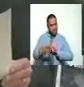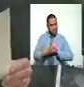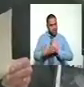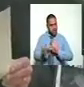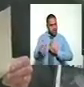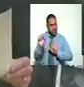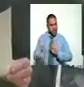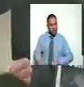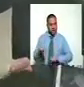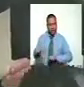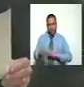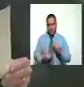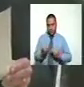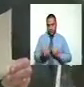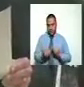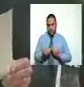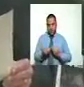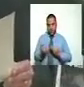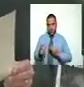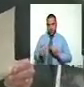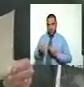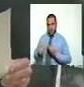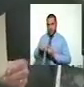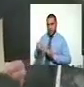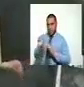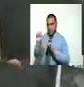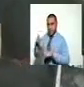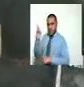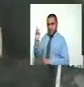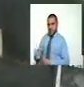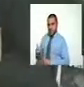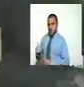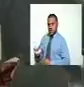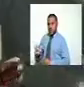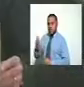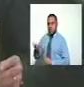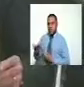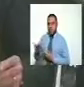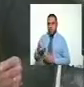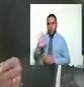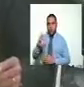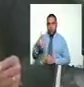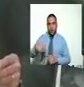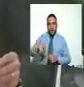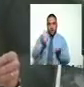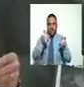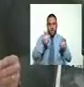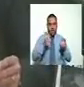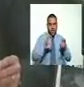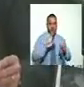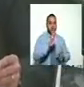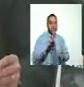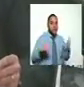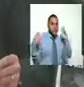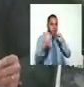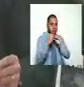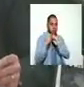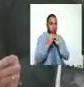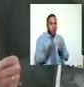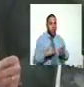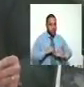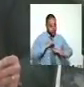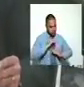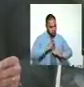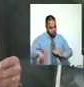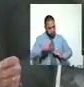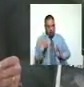la expresión de la voluntad popular para decidir sobre cada uno de los asuntos negociados. Segundo, los acuerdos deben garantizar